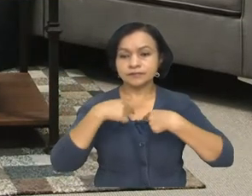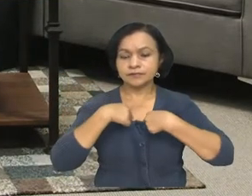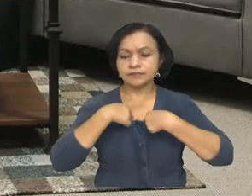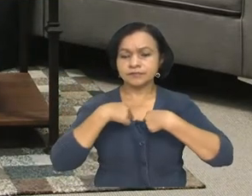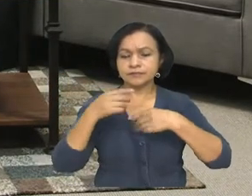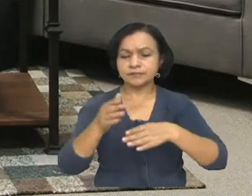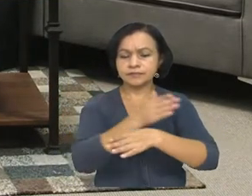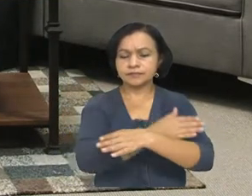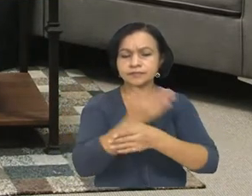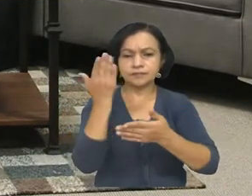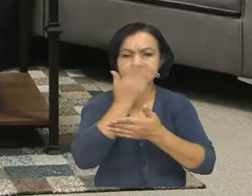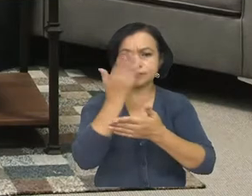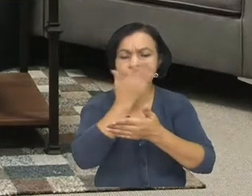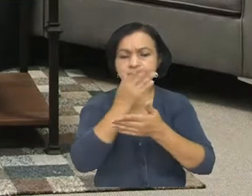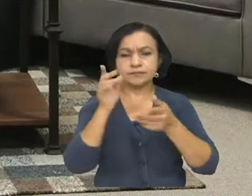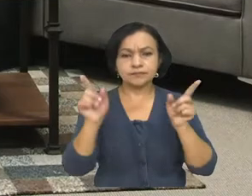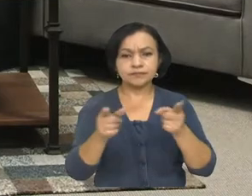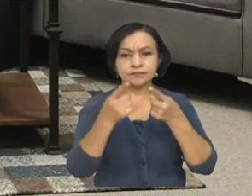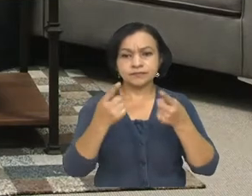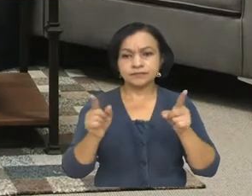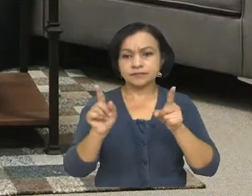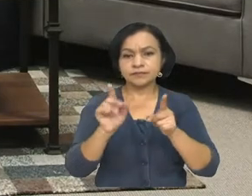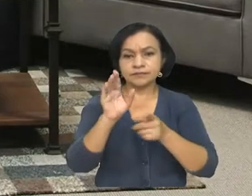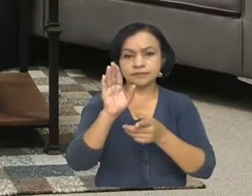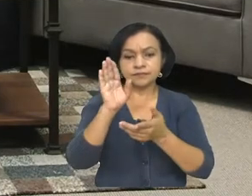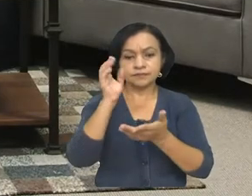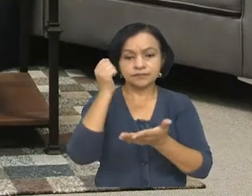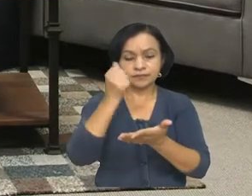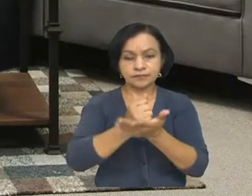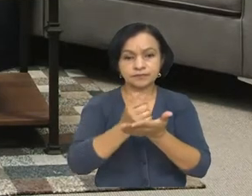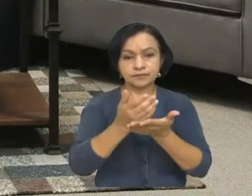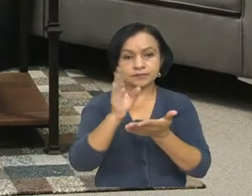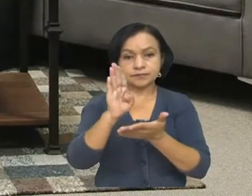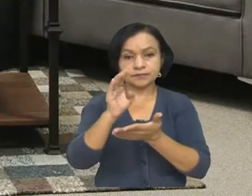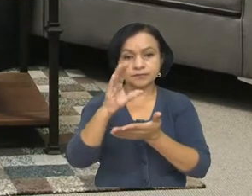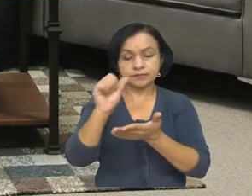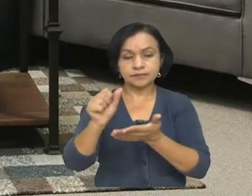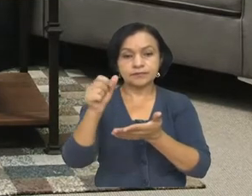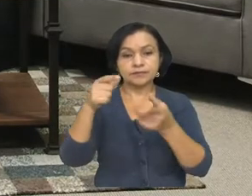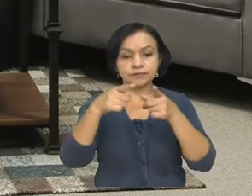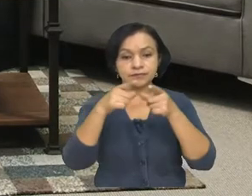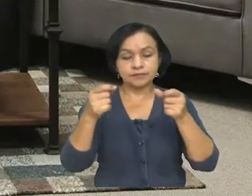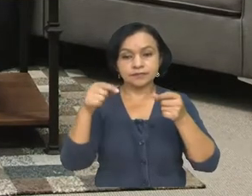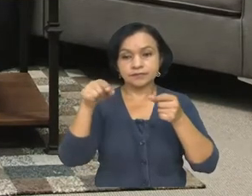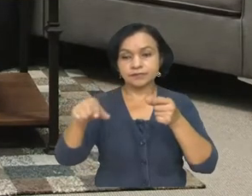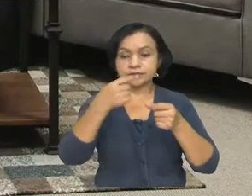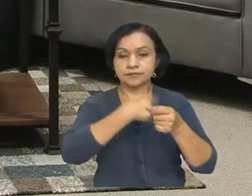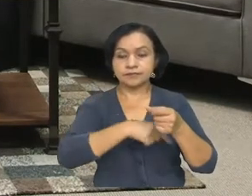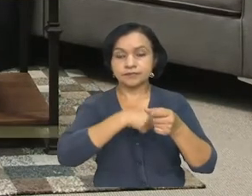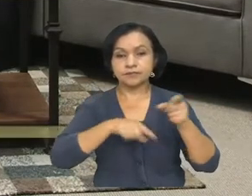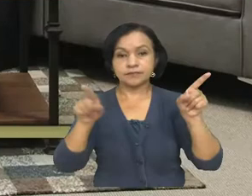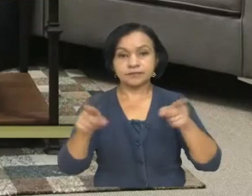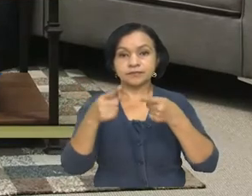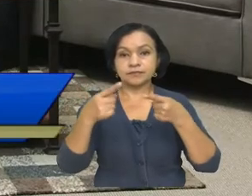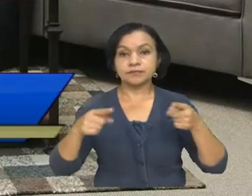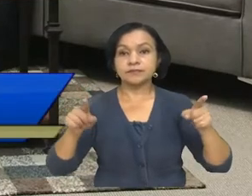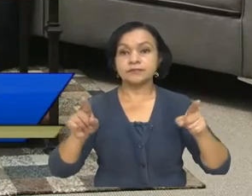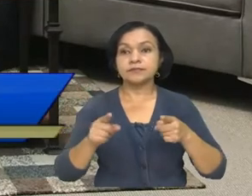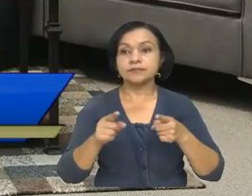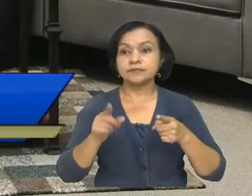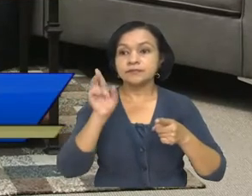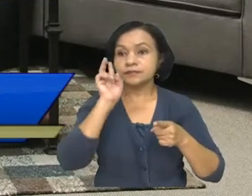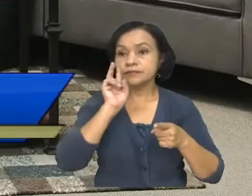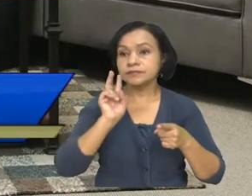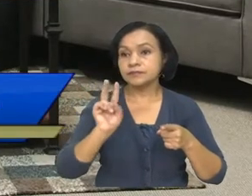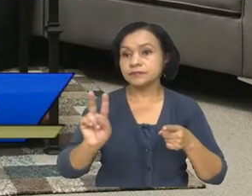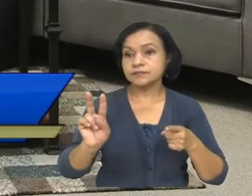en la música. Claro. Y yo estaba becado en Managua y justamente en la Escuela de Música en la Dambach. Y todo ese perímetro se volvió